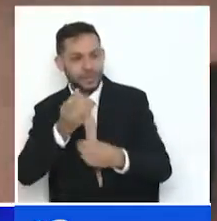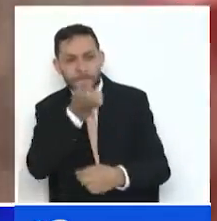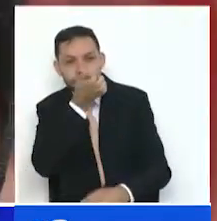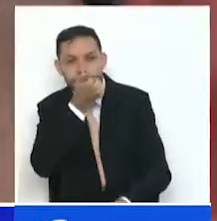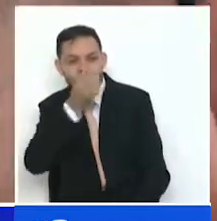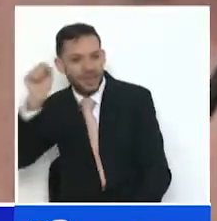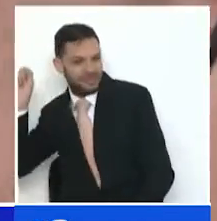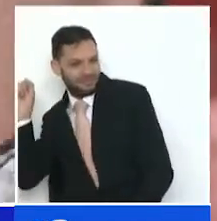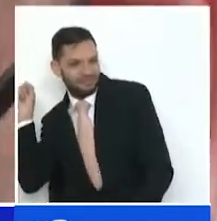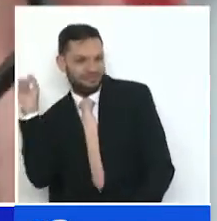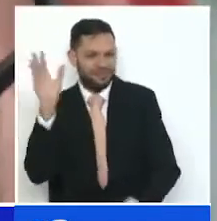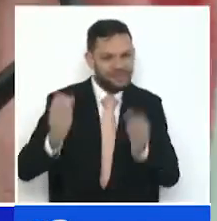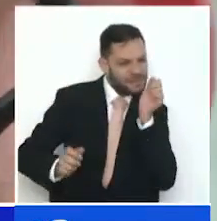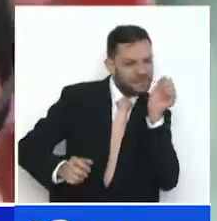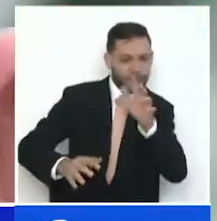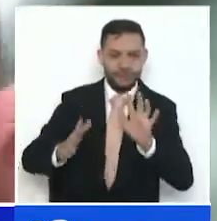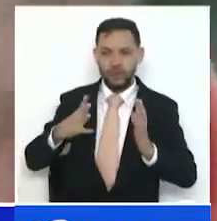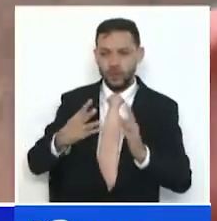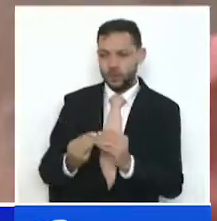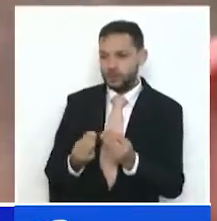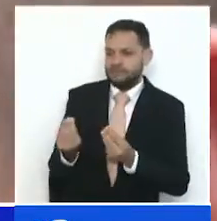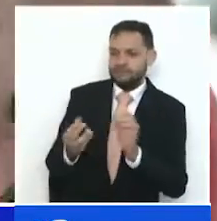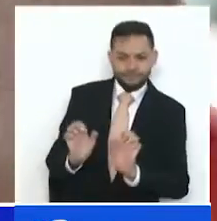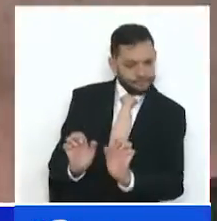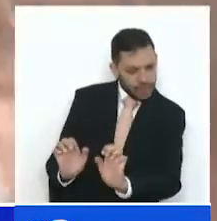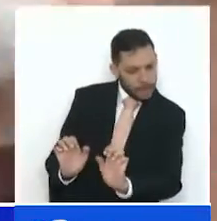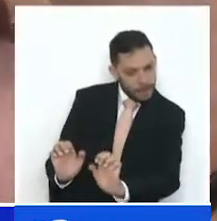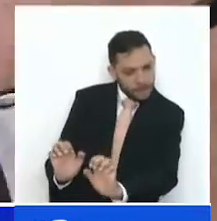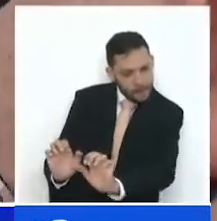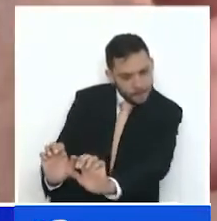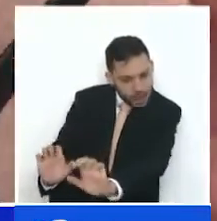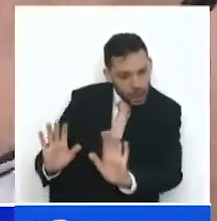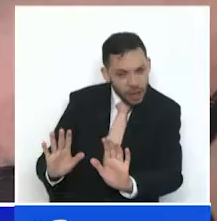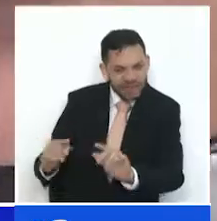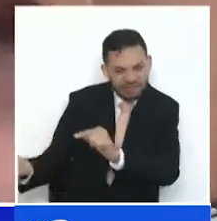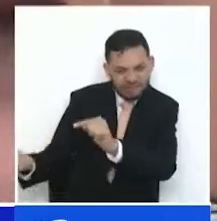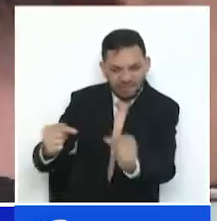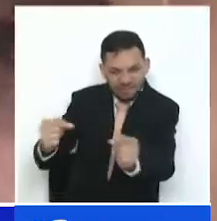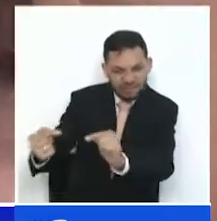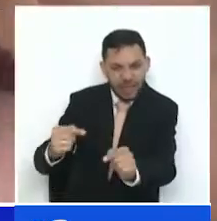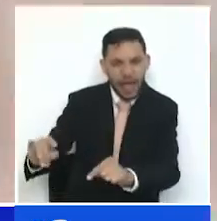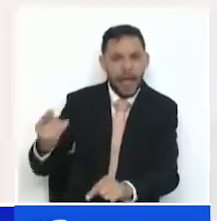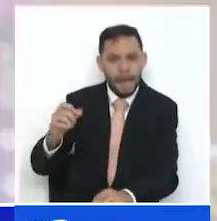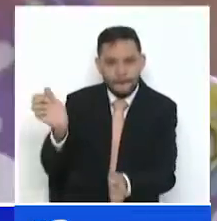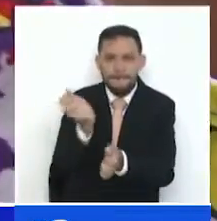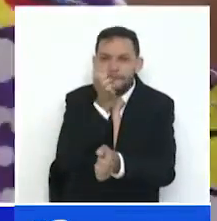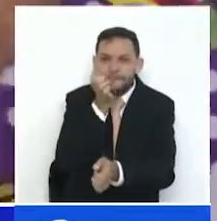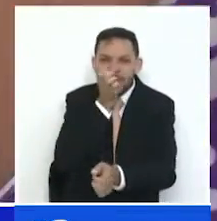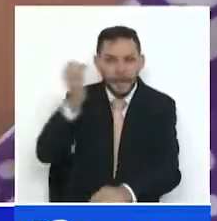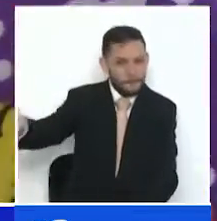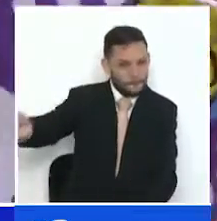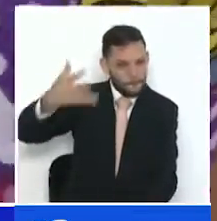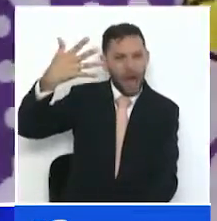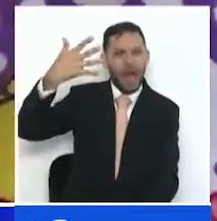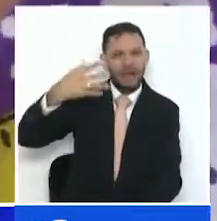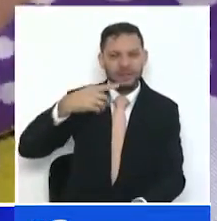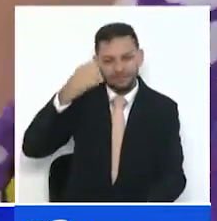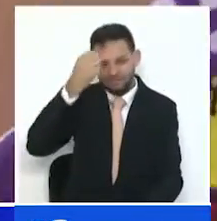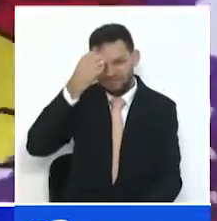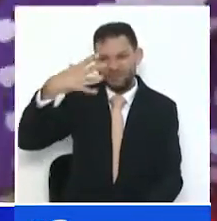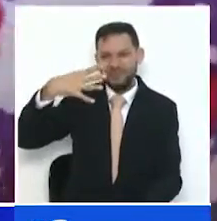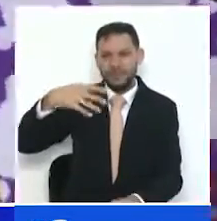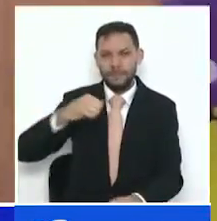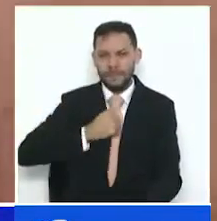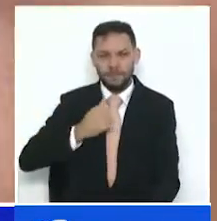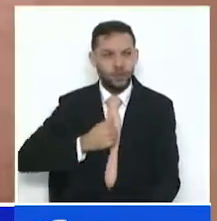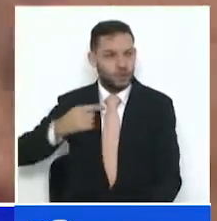nosotros queremos evitar eso. ¿Y qué pasa? En esa media confusión me pegaron un rocazo también. Yo iba caminando cuando sentí el